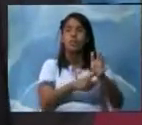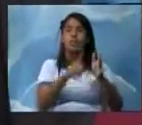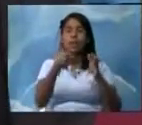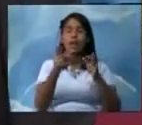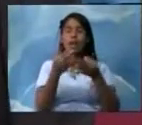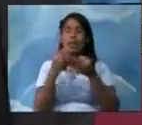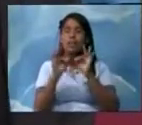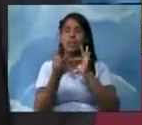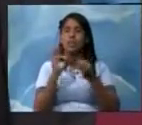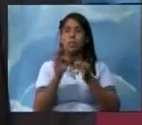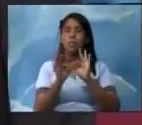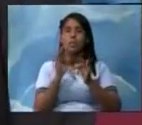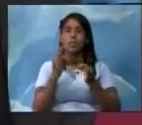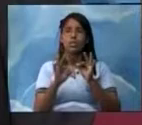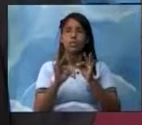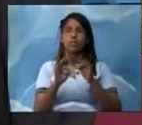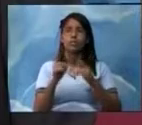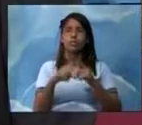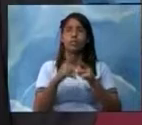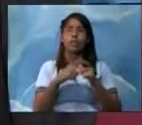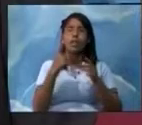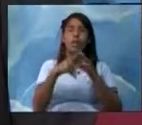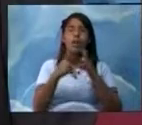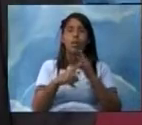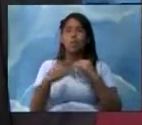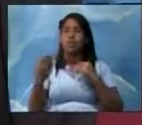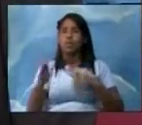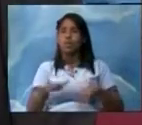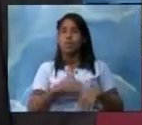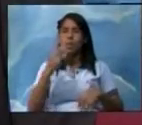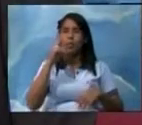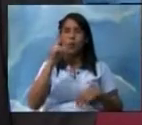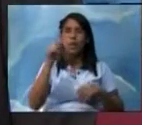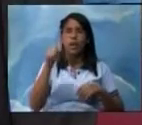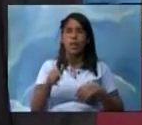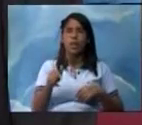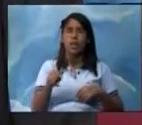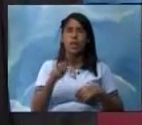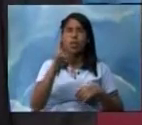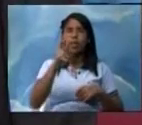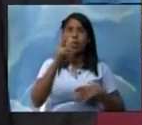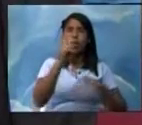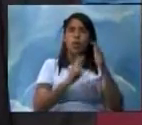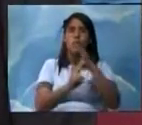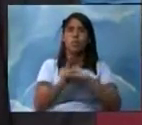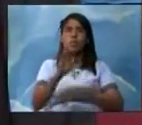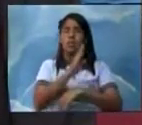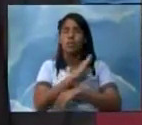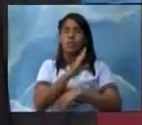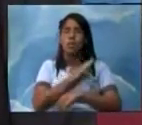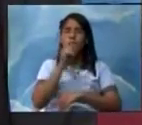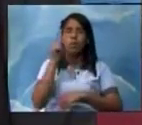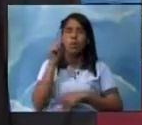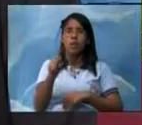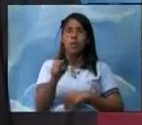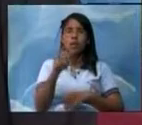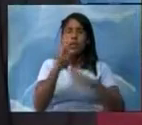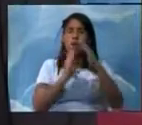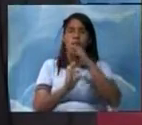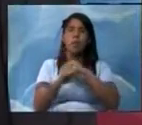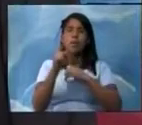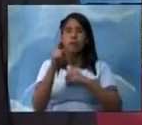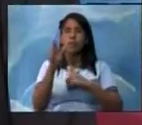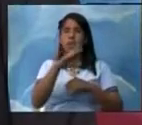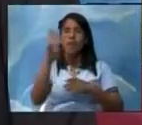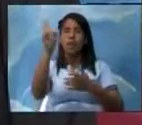la interpretación una de las cosas que podemos observar en estos dos versículos que me corresponde en este capítulo